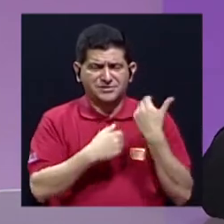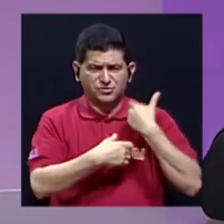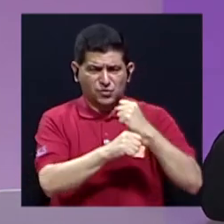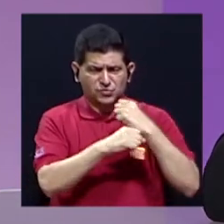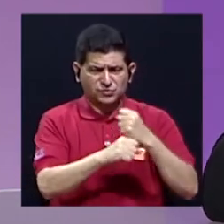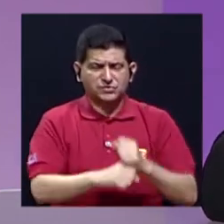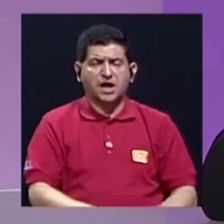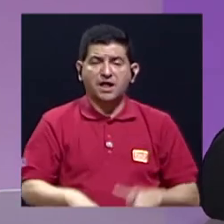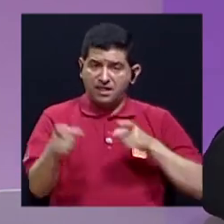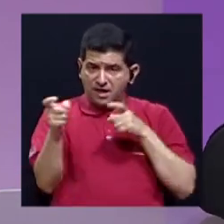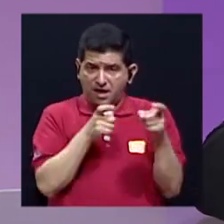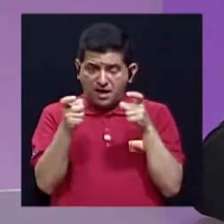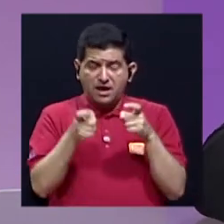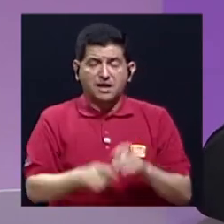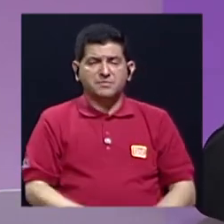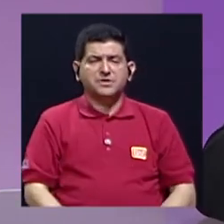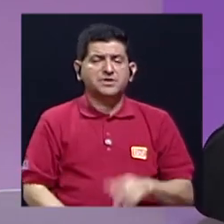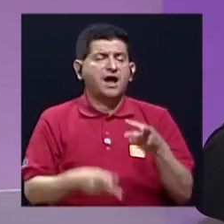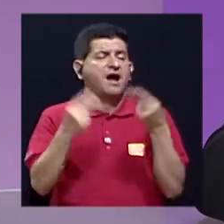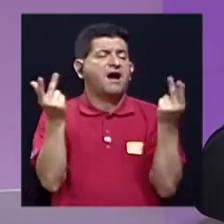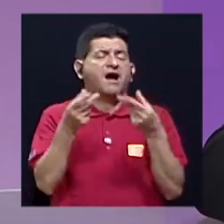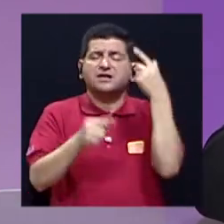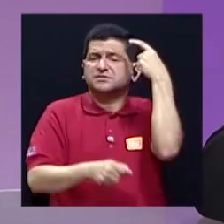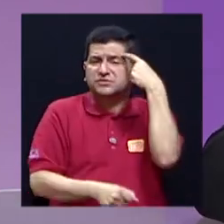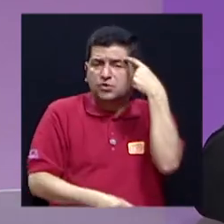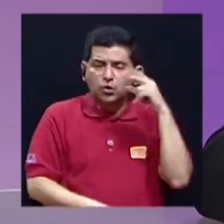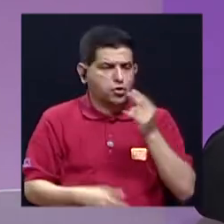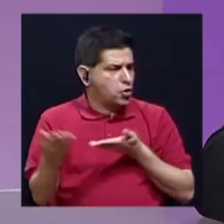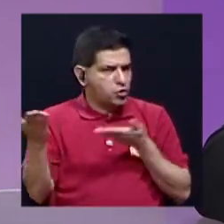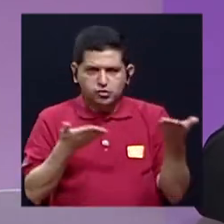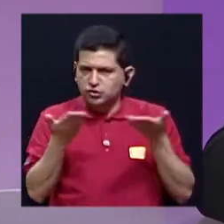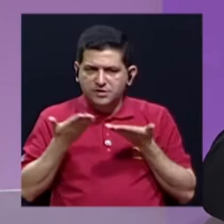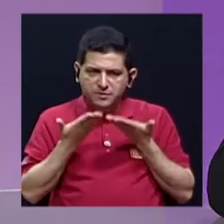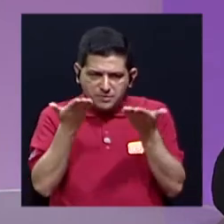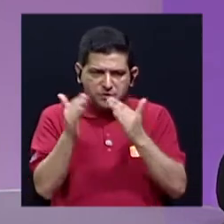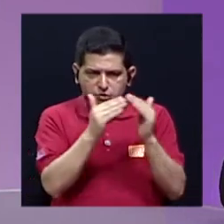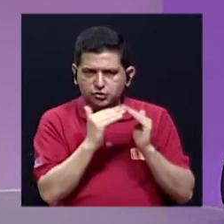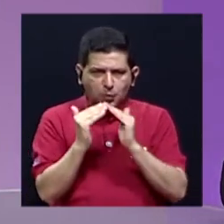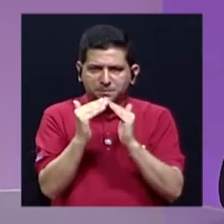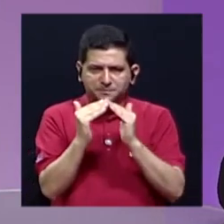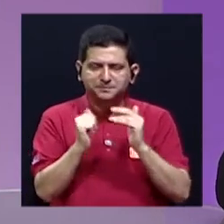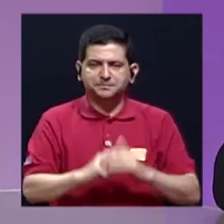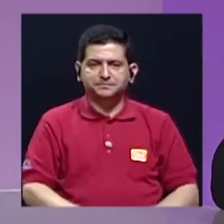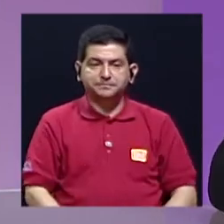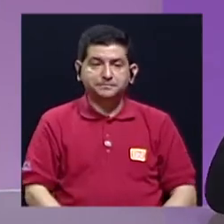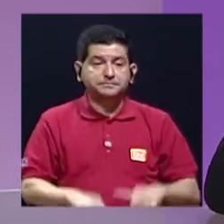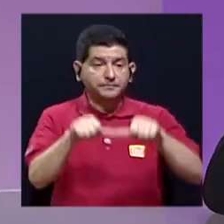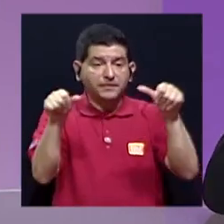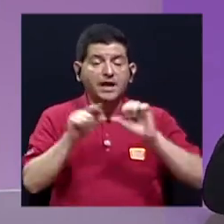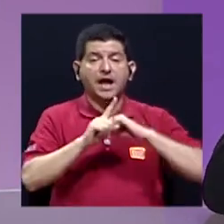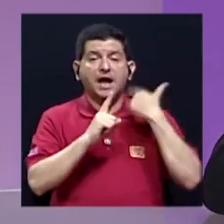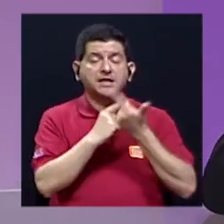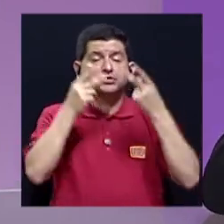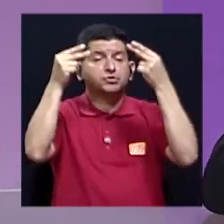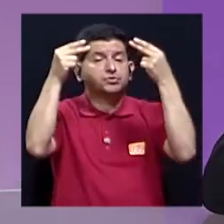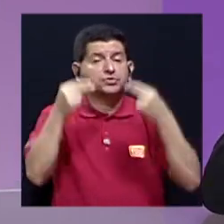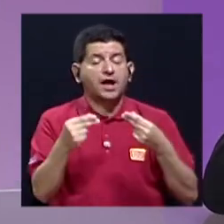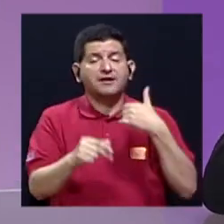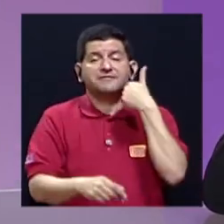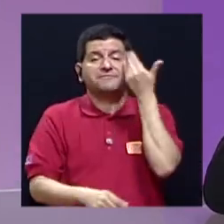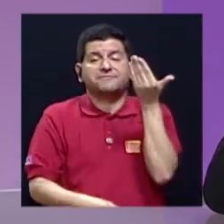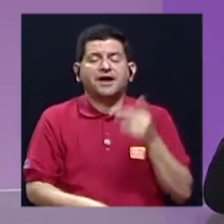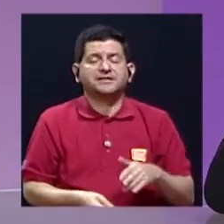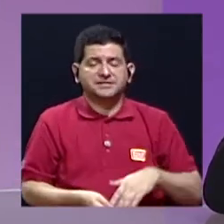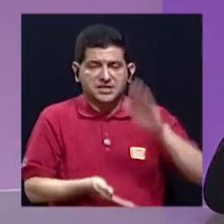está hablando a nivel de administración municipal como un gasto, ¿verdad? Y no como un servicio que se le puede dar a la comunidad. Sí. Entonces esa área social hace un presupuesto y es muy fácil